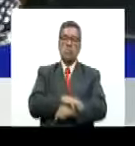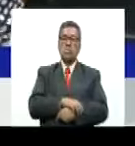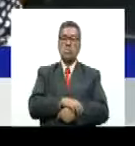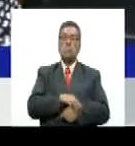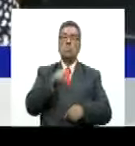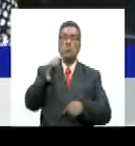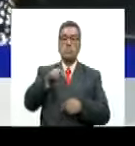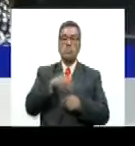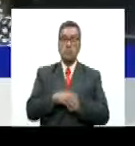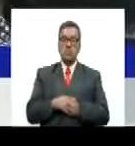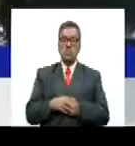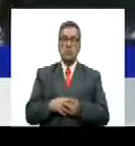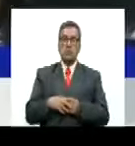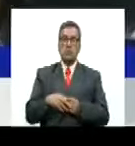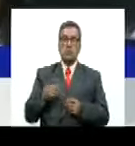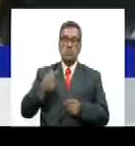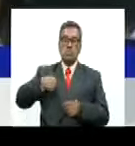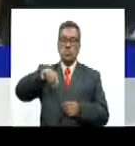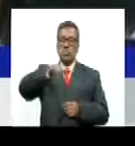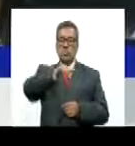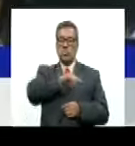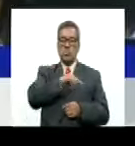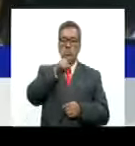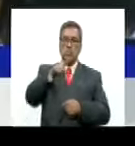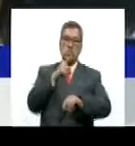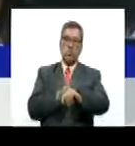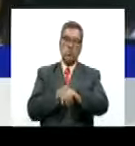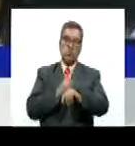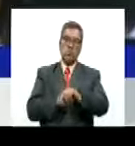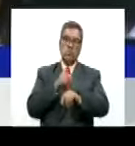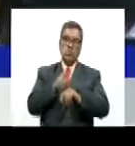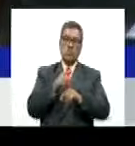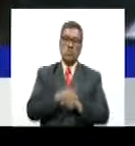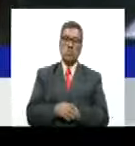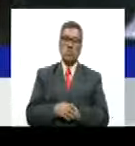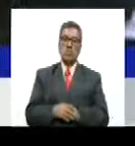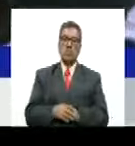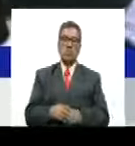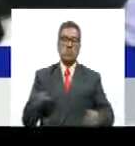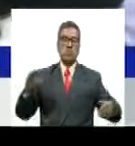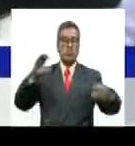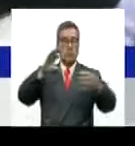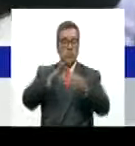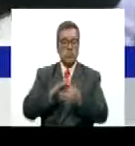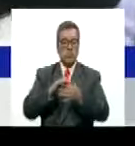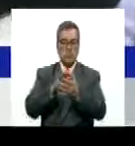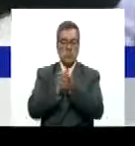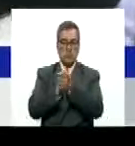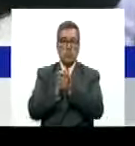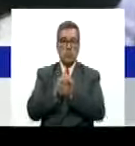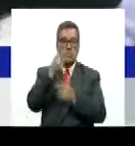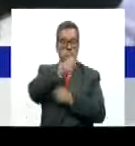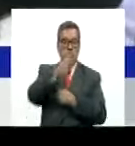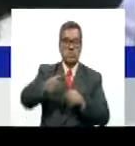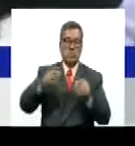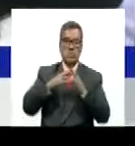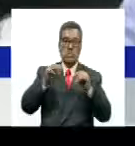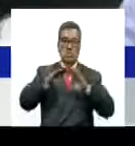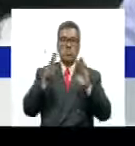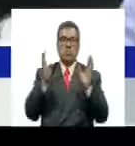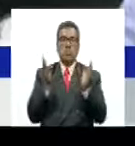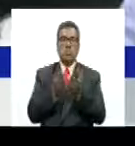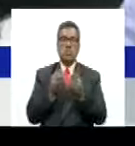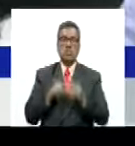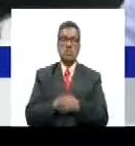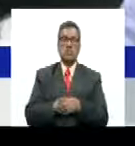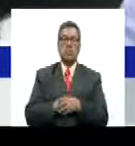así como nosotros en este momento estamos estrechando lazos de amistad con los pueblos del mundo,